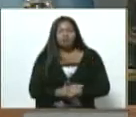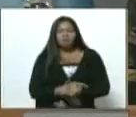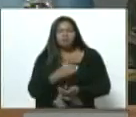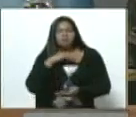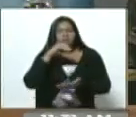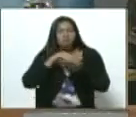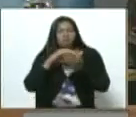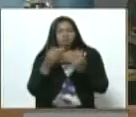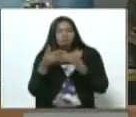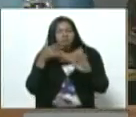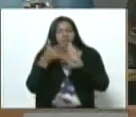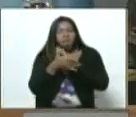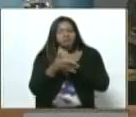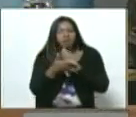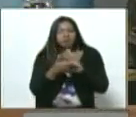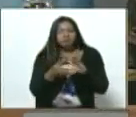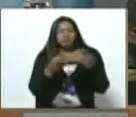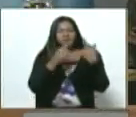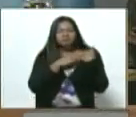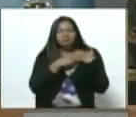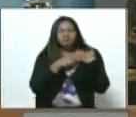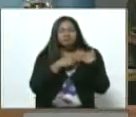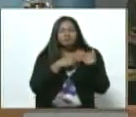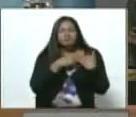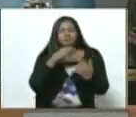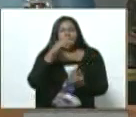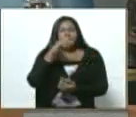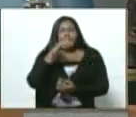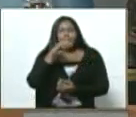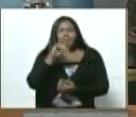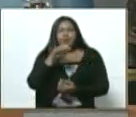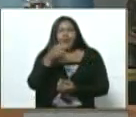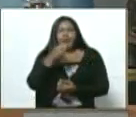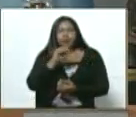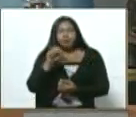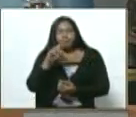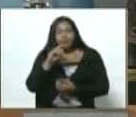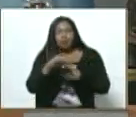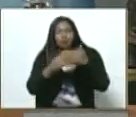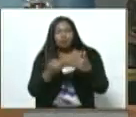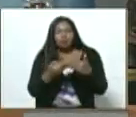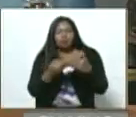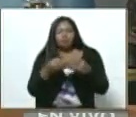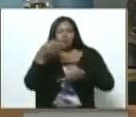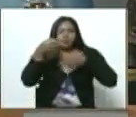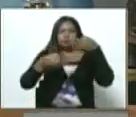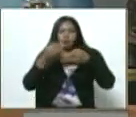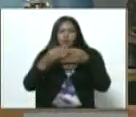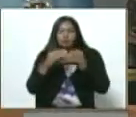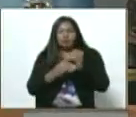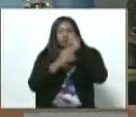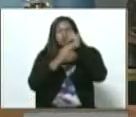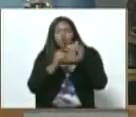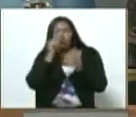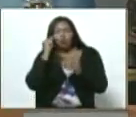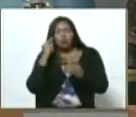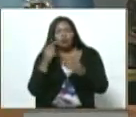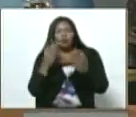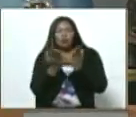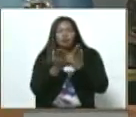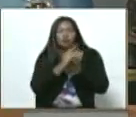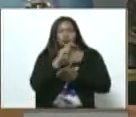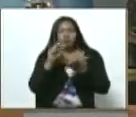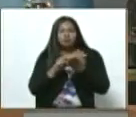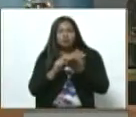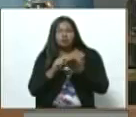ocupar o aspirar a ocupar los cargos de magistrado o magistrada, inspector general de tribunales y director o directora de la Escuela Nacional